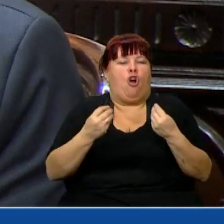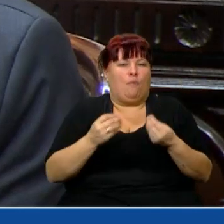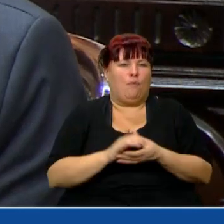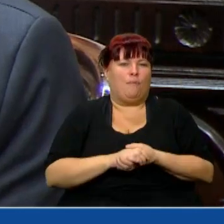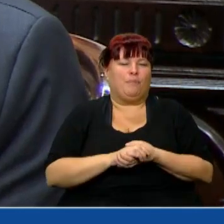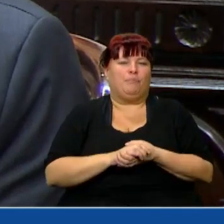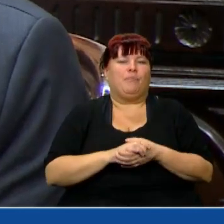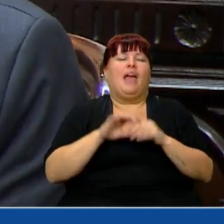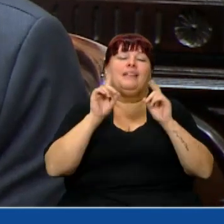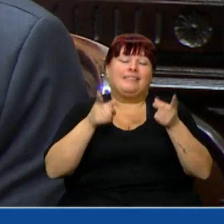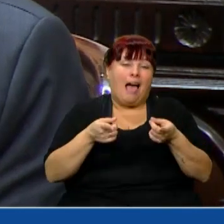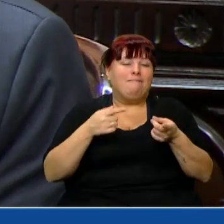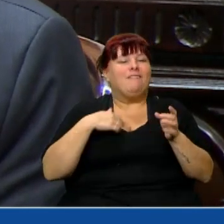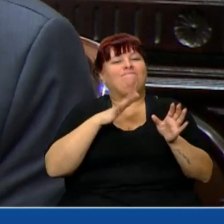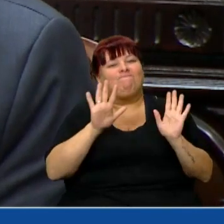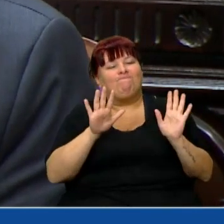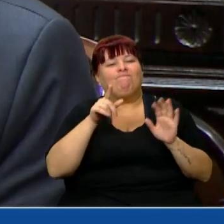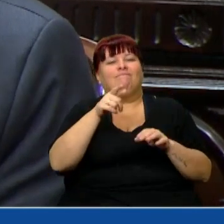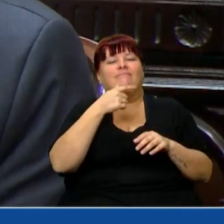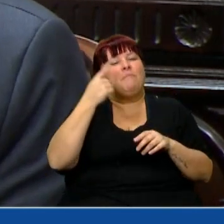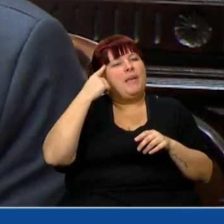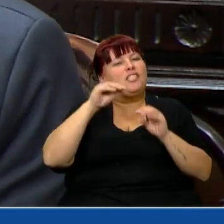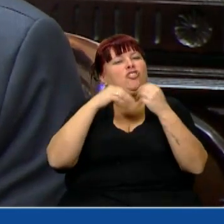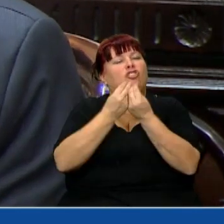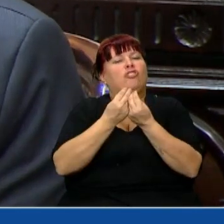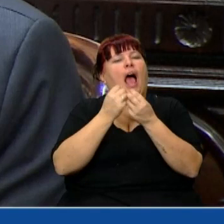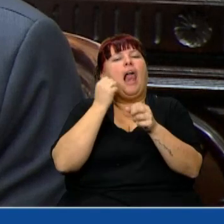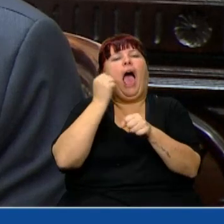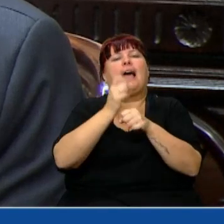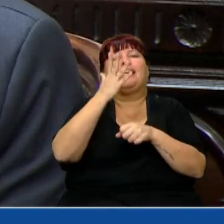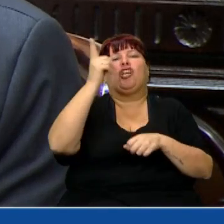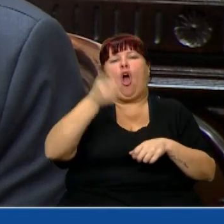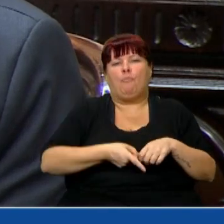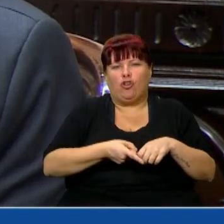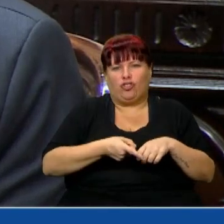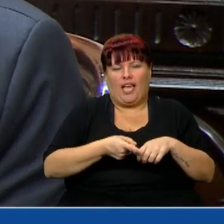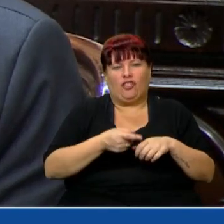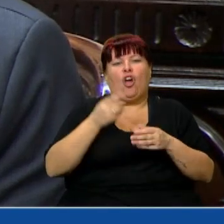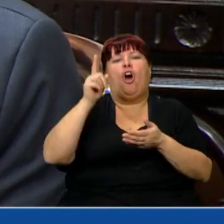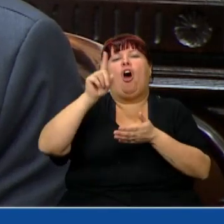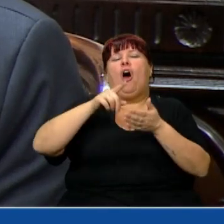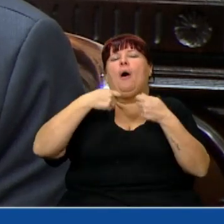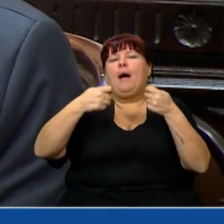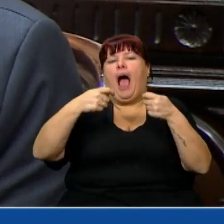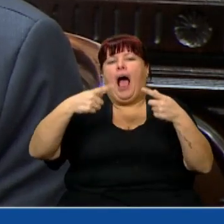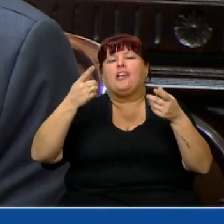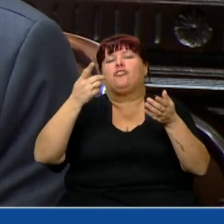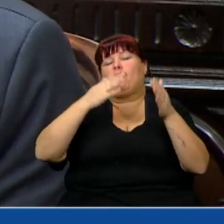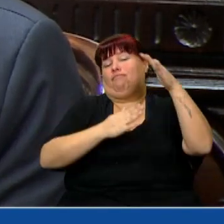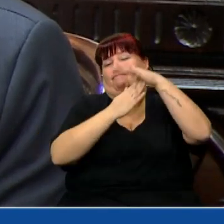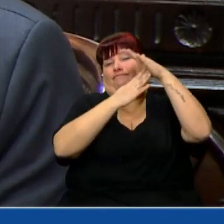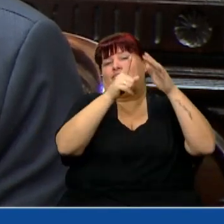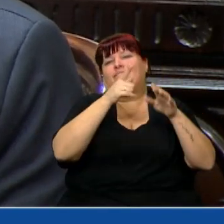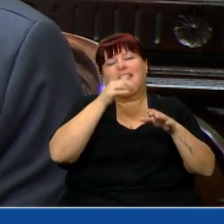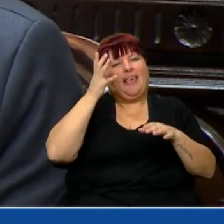también cuestionamos el que se prevé un monto de hasta el 5% en erogaciones para la autoridad de aplicación, que